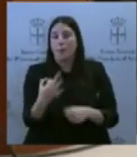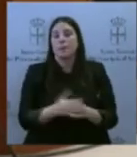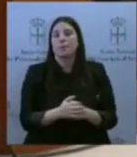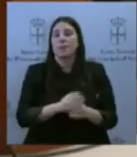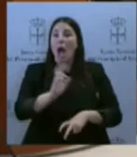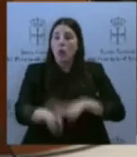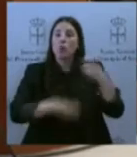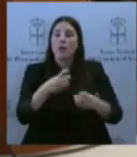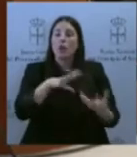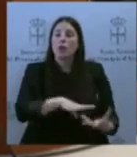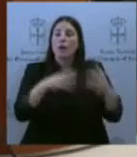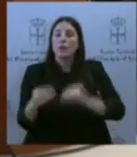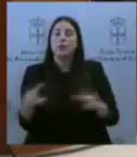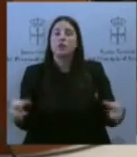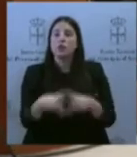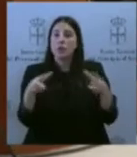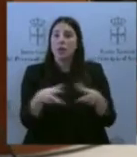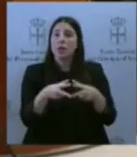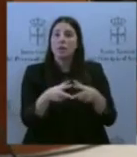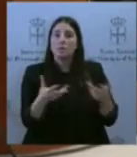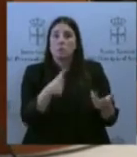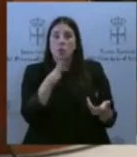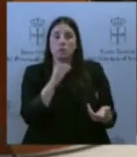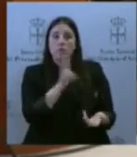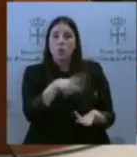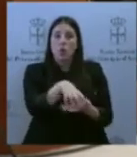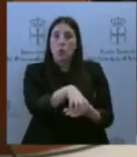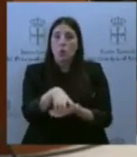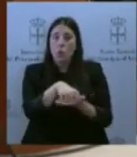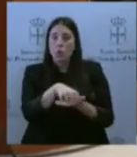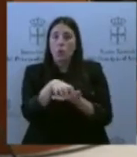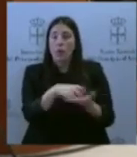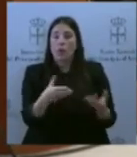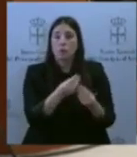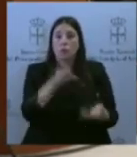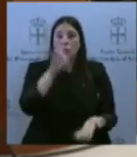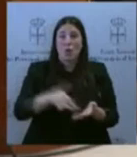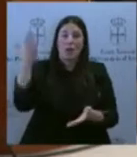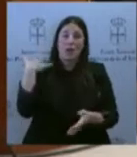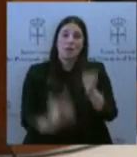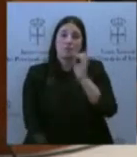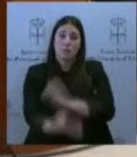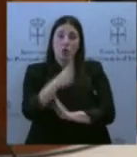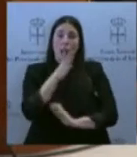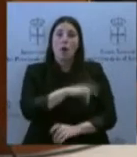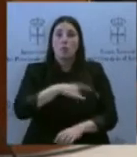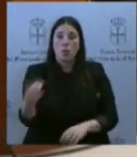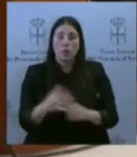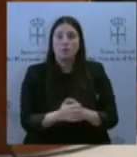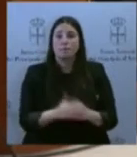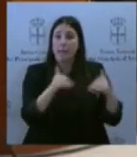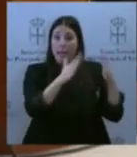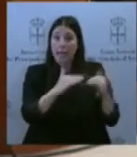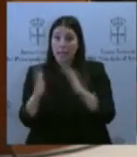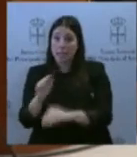más incertidumbres que aquella a la que respondía cuando se creó. Para estos casos, en los que nadie tiene empleo y, como